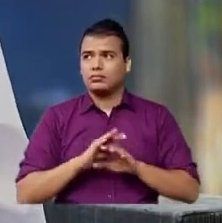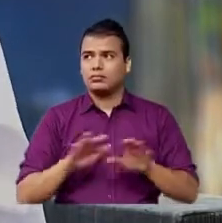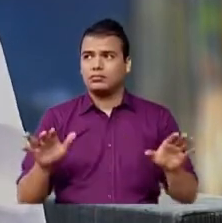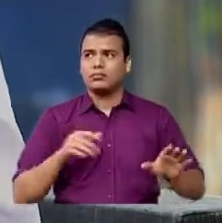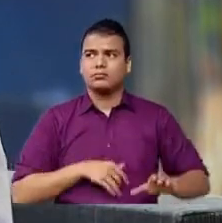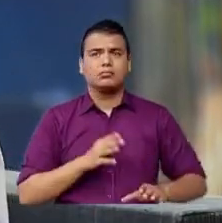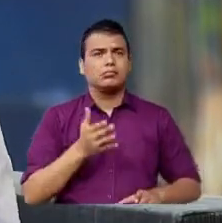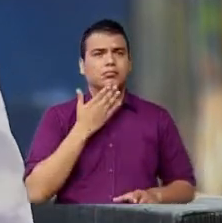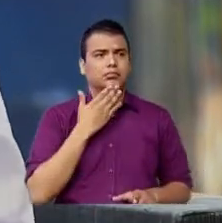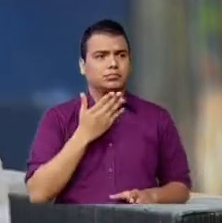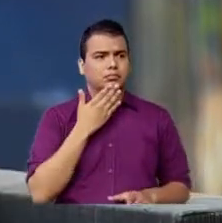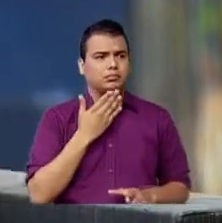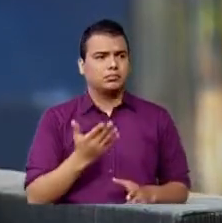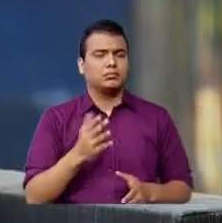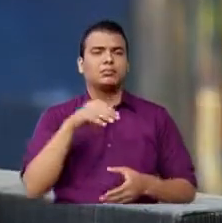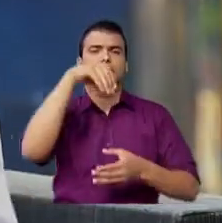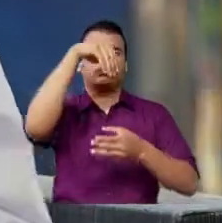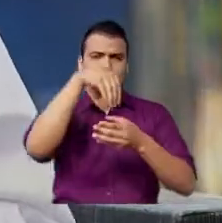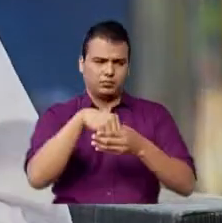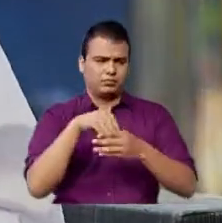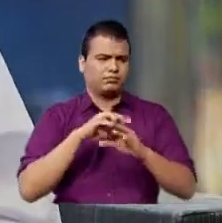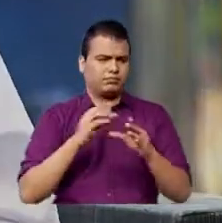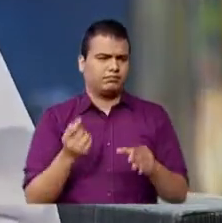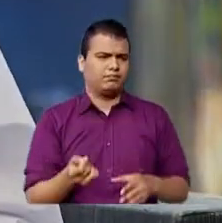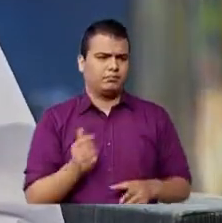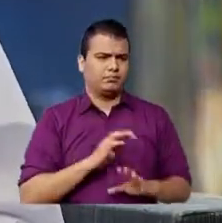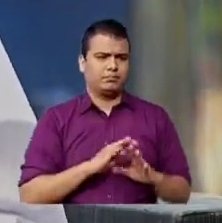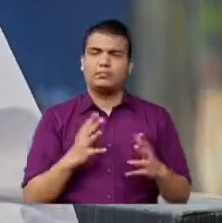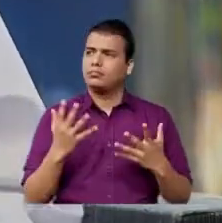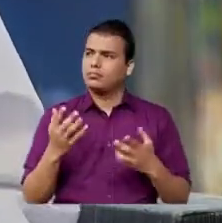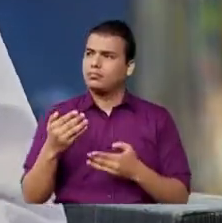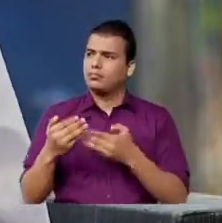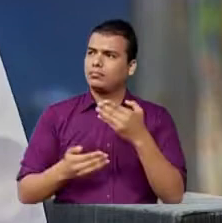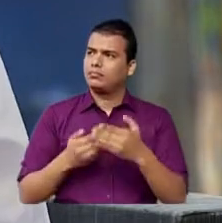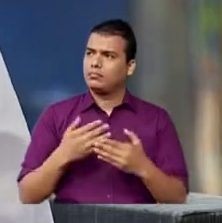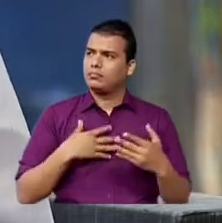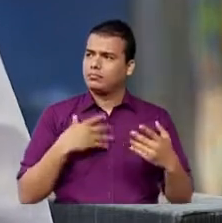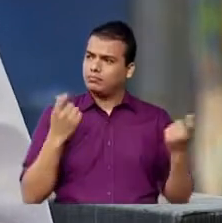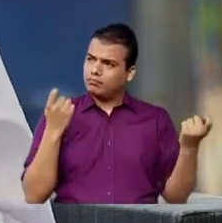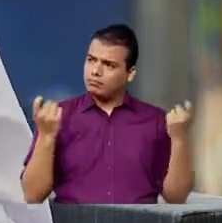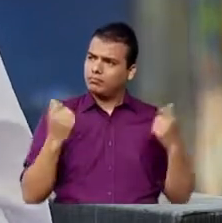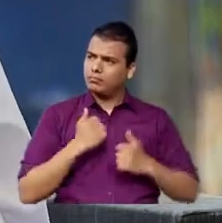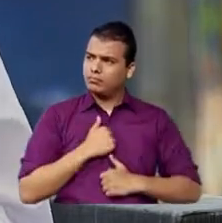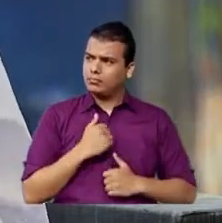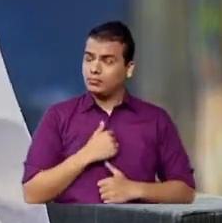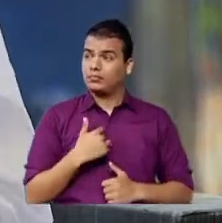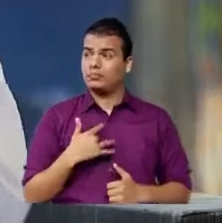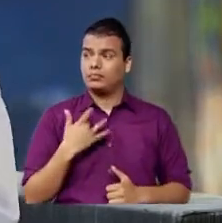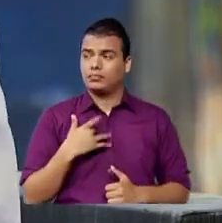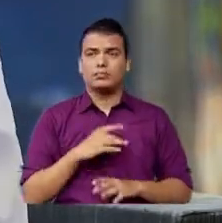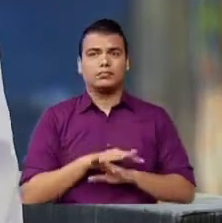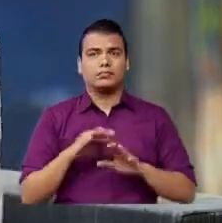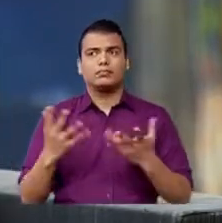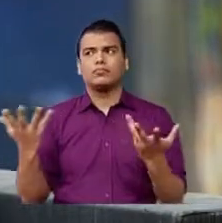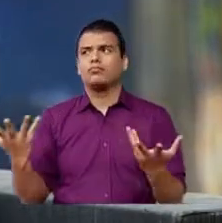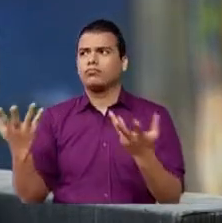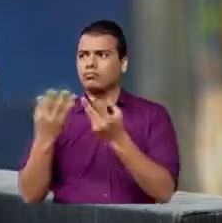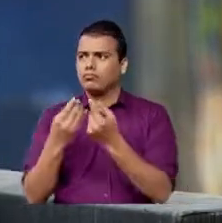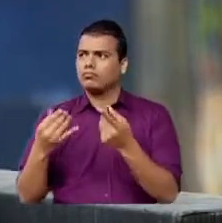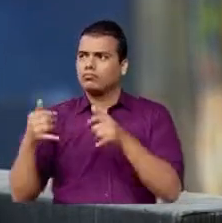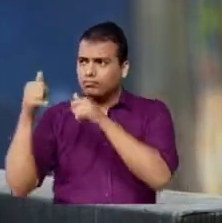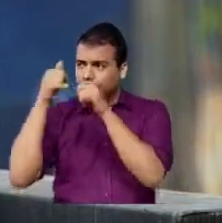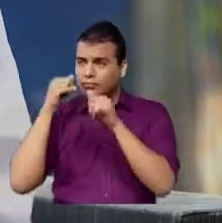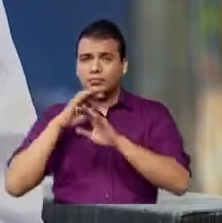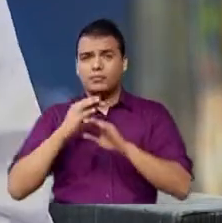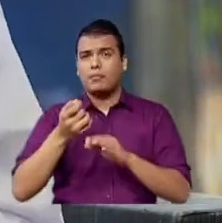muy bien para un esquema de momento, pero si queremos hacer un tratamiento para controlar nuestras emociones, ya hay laboratorios que tienen sus